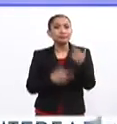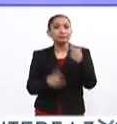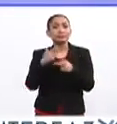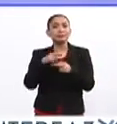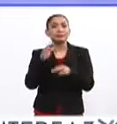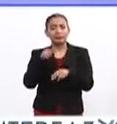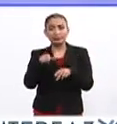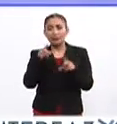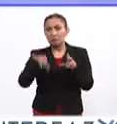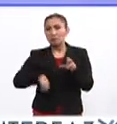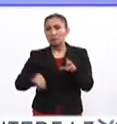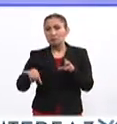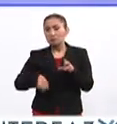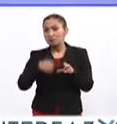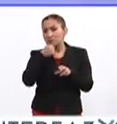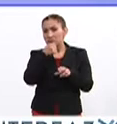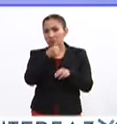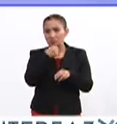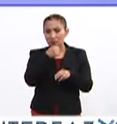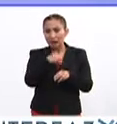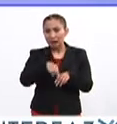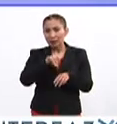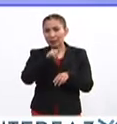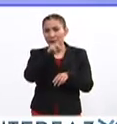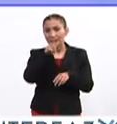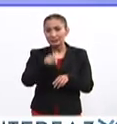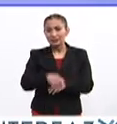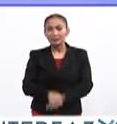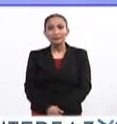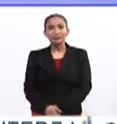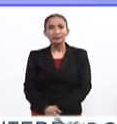regresamos con esta interesante entrevista aquí en Interfaz.